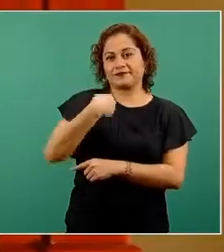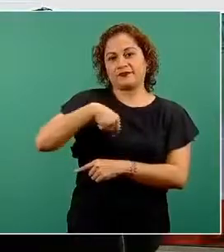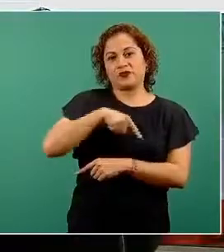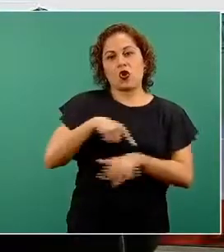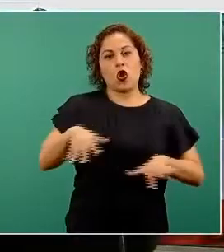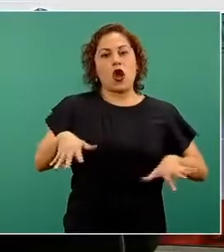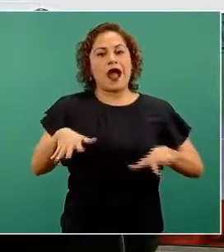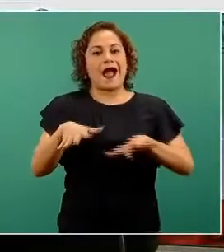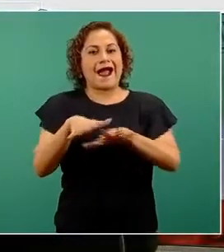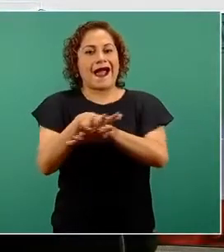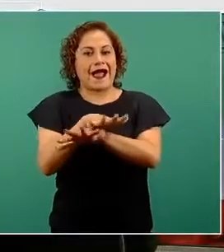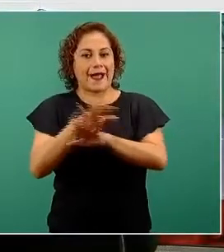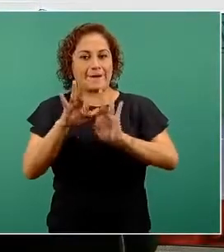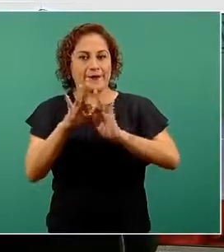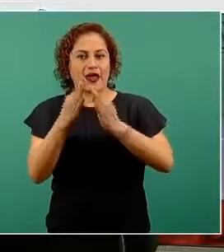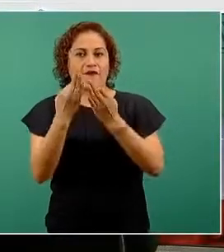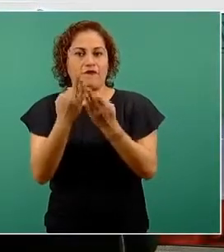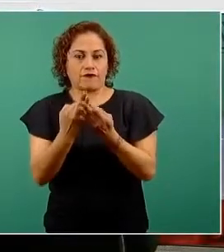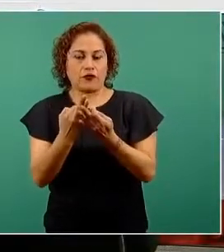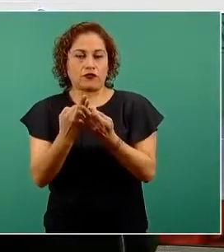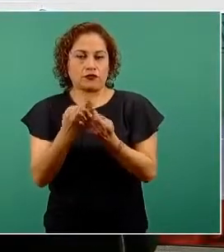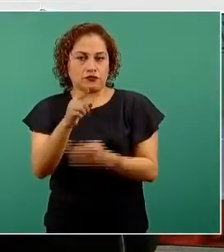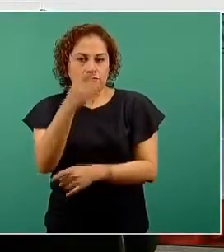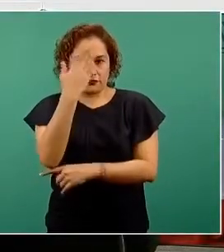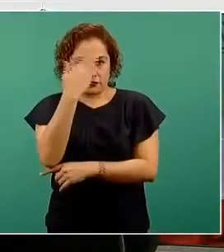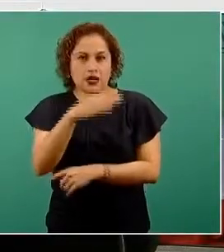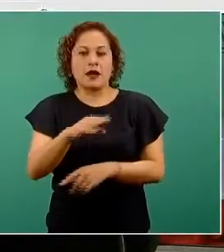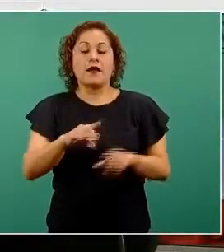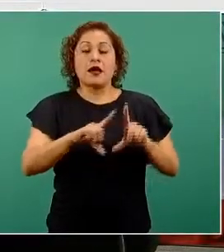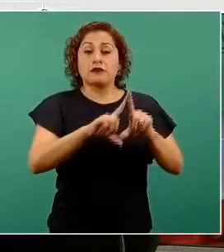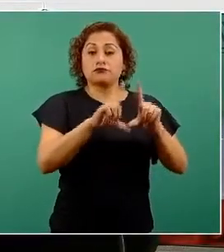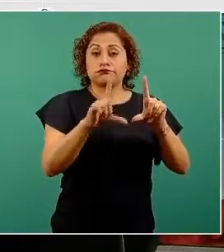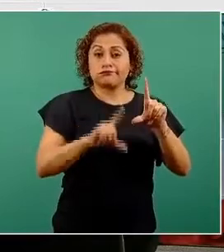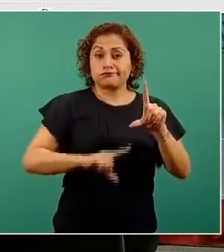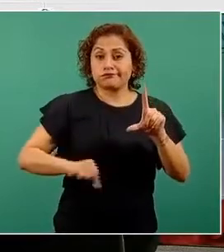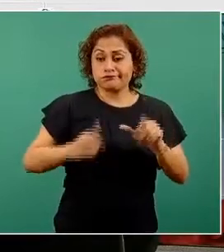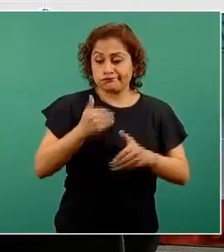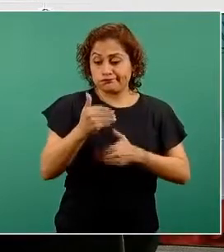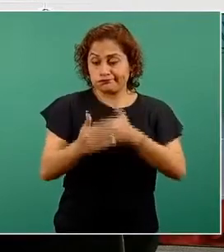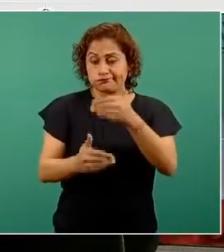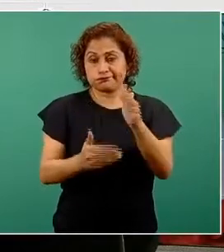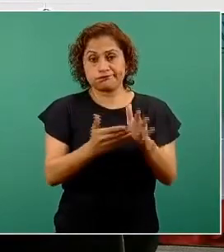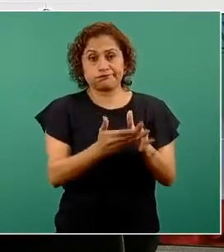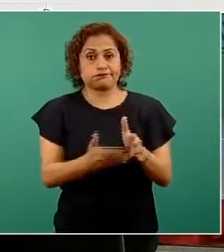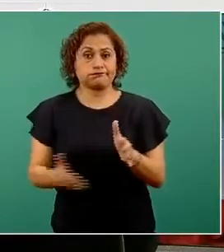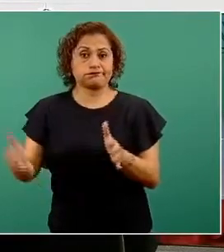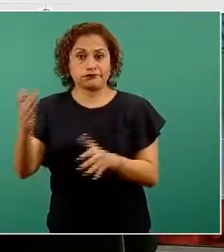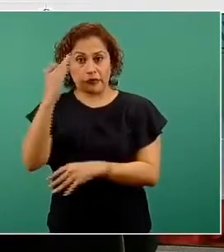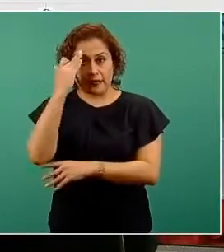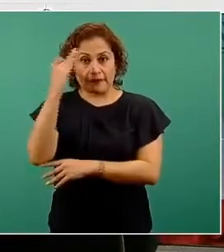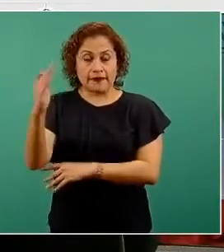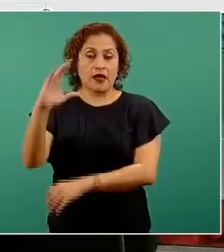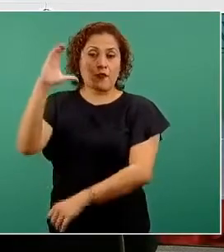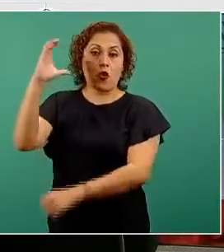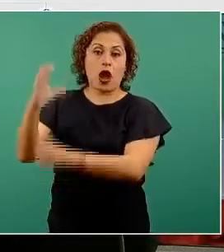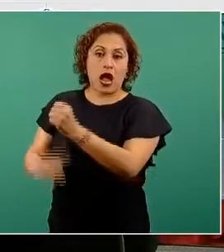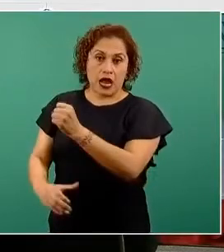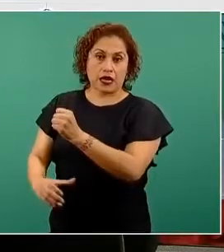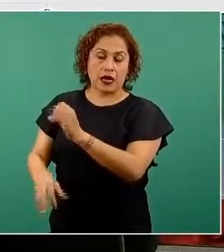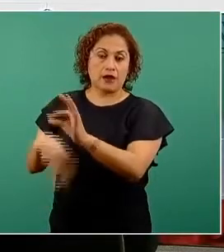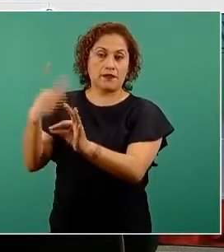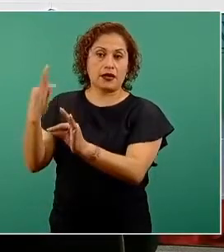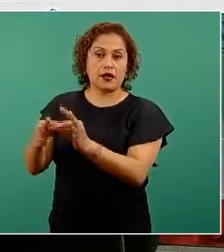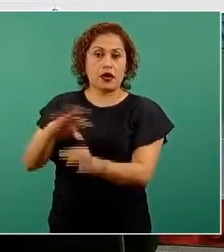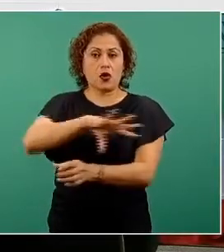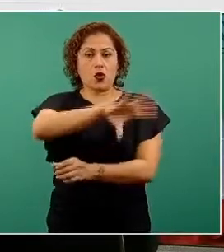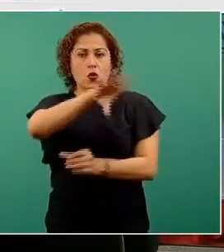La estrategia es el plan de largo plazo durante todo el periodo hasta que culminemos con la vacunación a toda